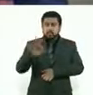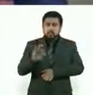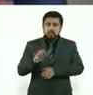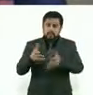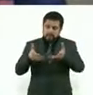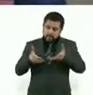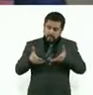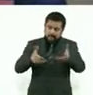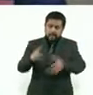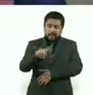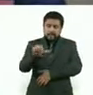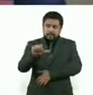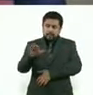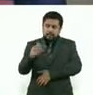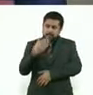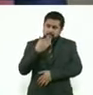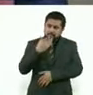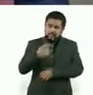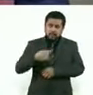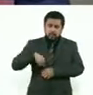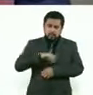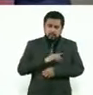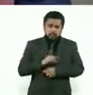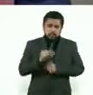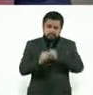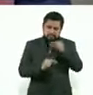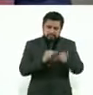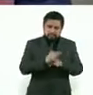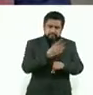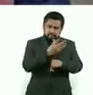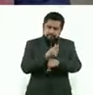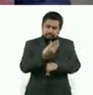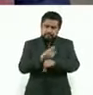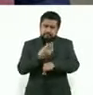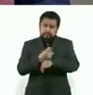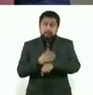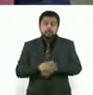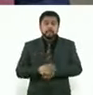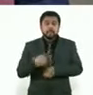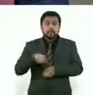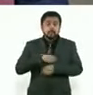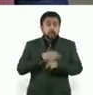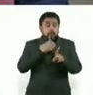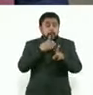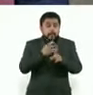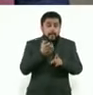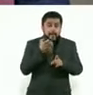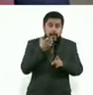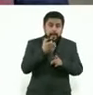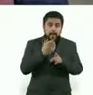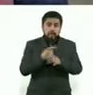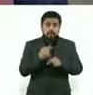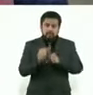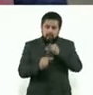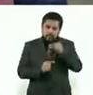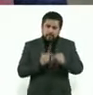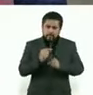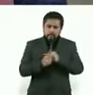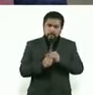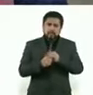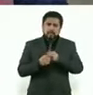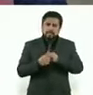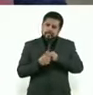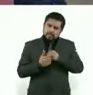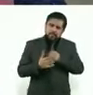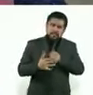en cuanto a mantenimiento, que denominamos correctivo. Y estaremos enfocándonos a continuar con estos tratamientos de aquí a que termine